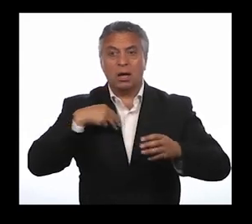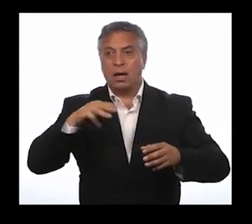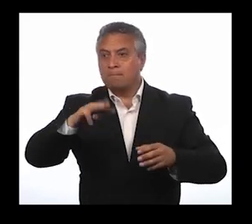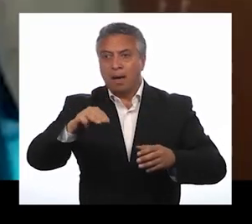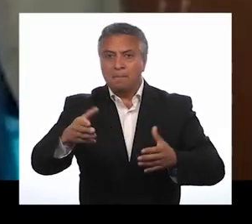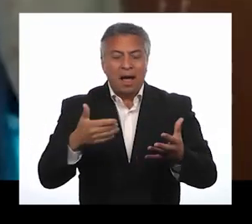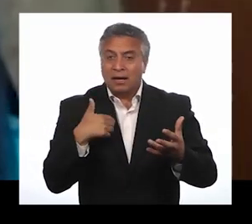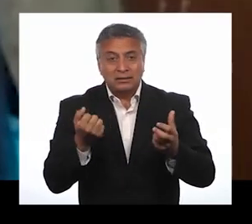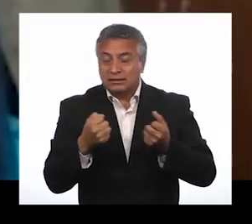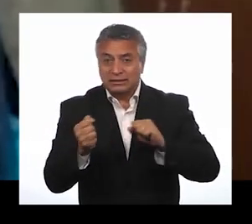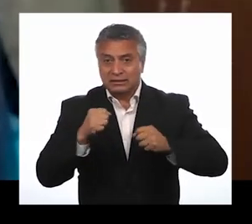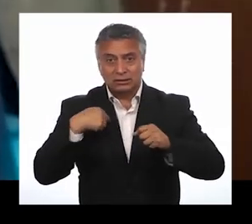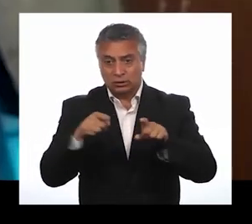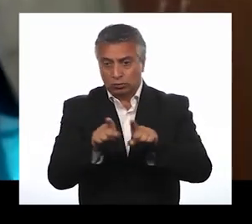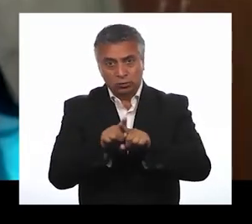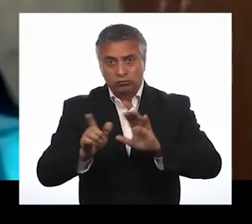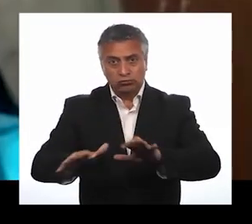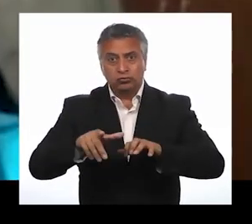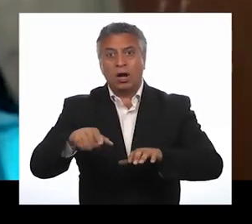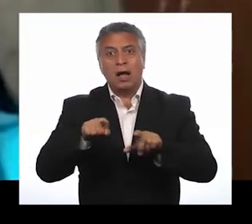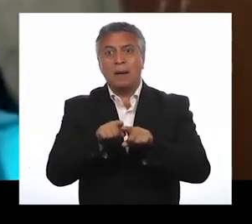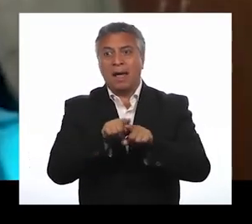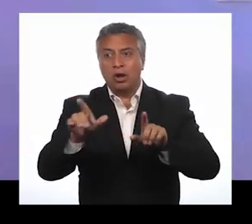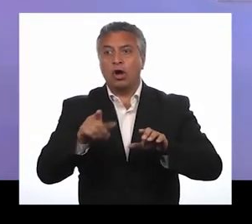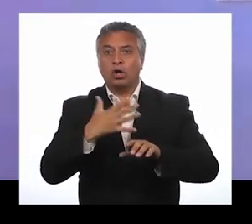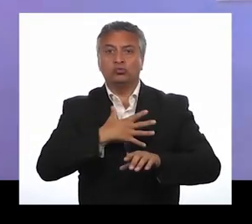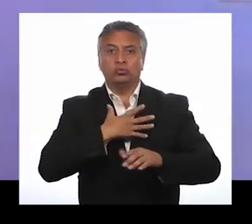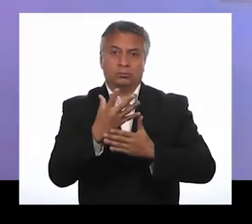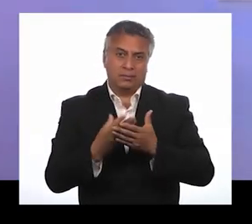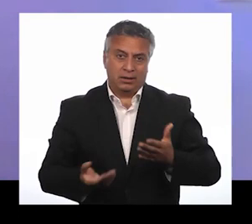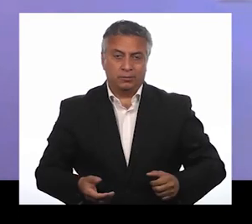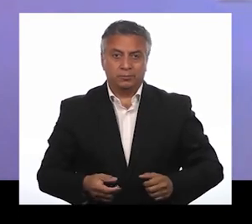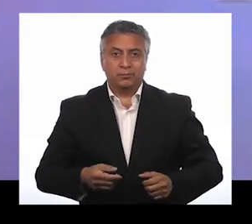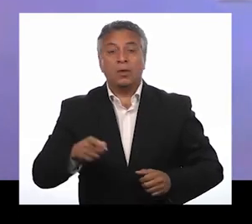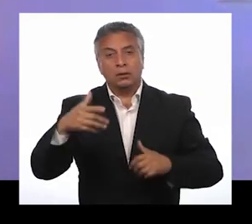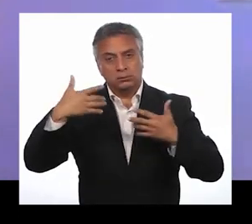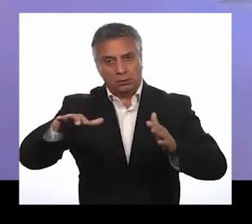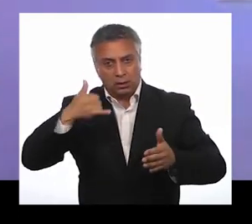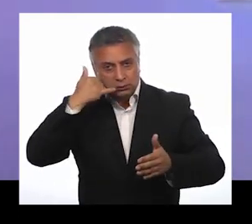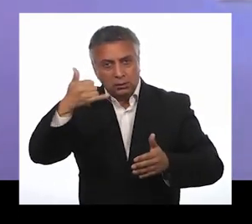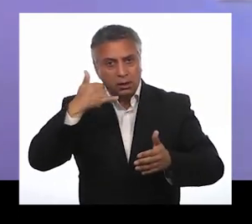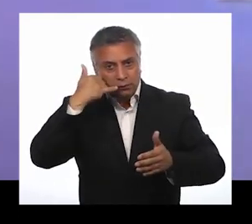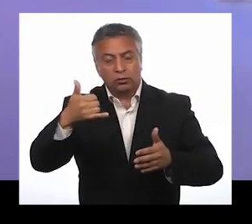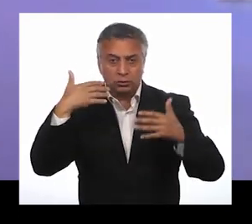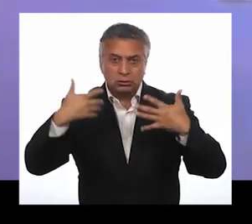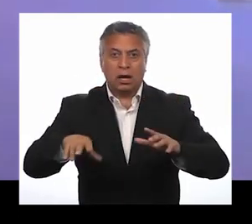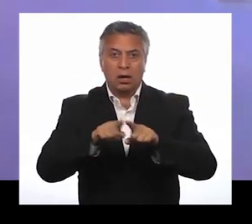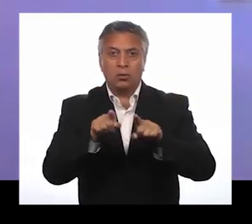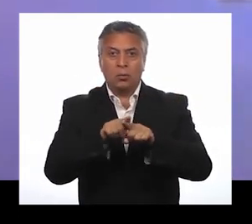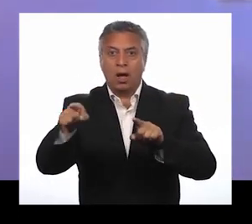la calma para que mi hermano no se asustara. Me llama por teléfono porque ya habían llegado a la